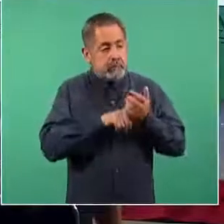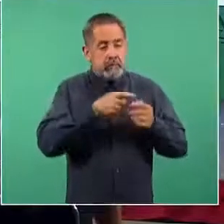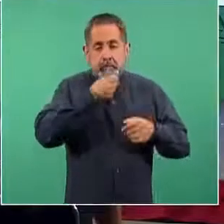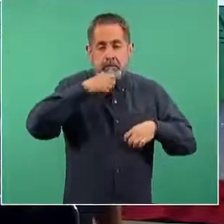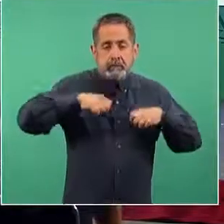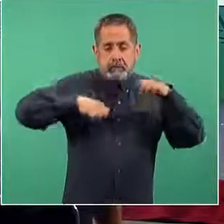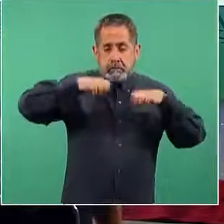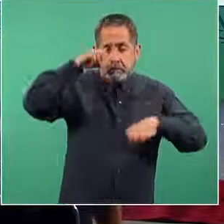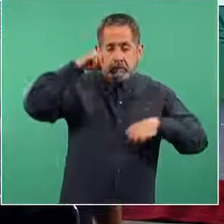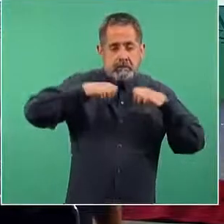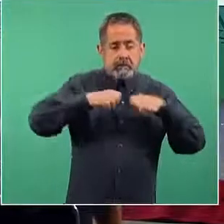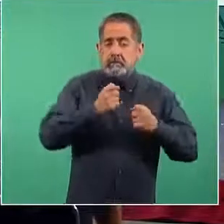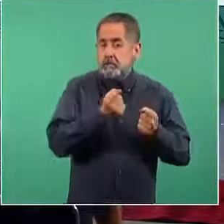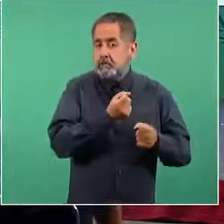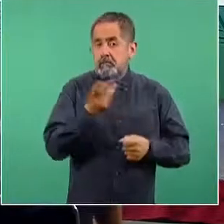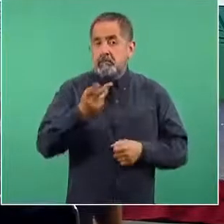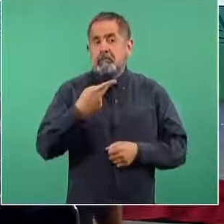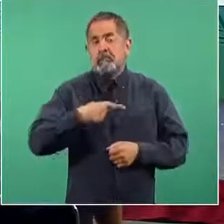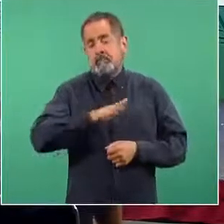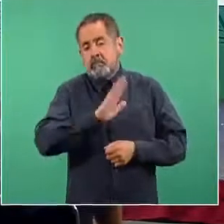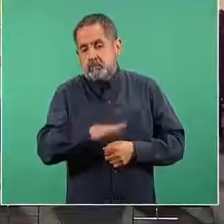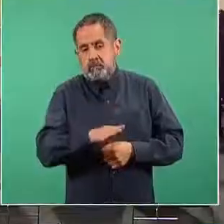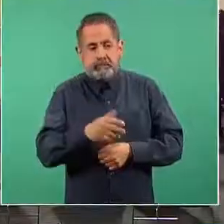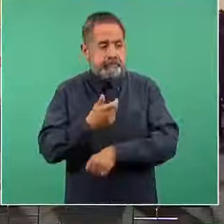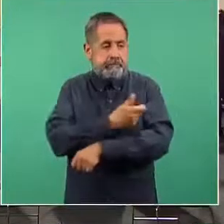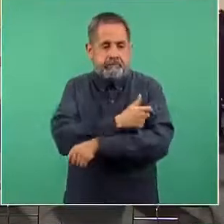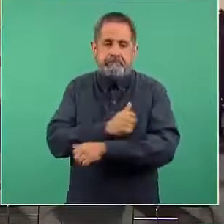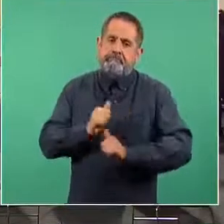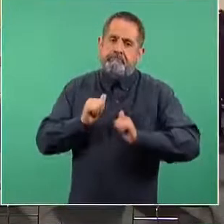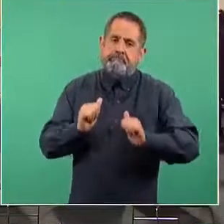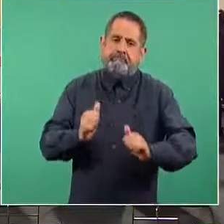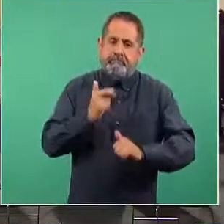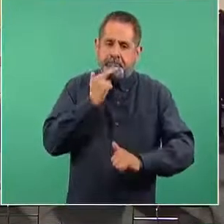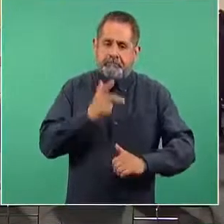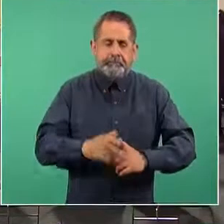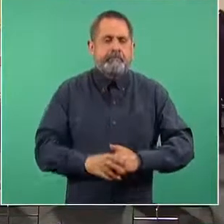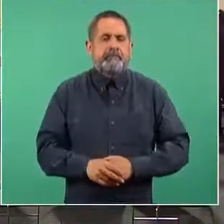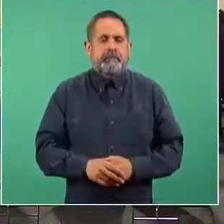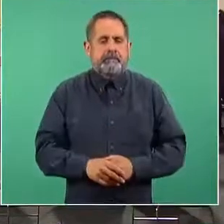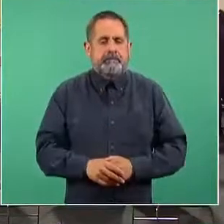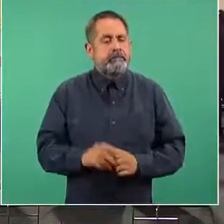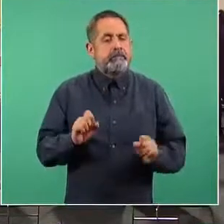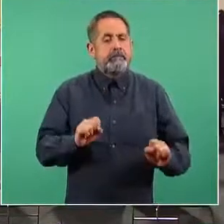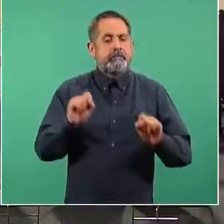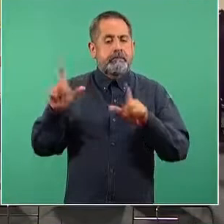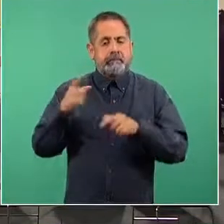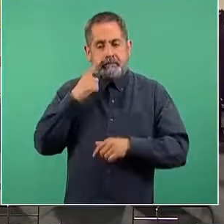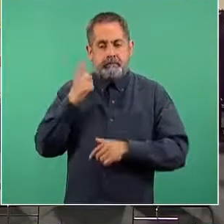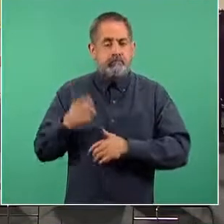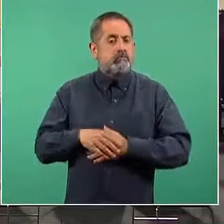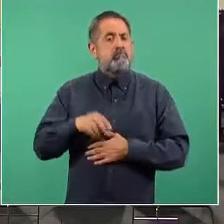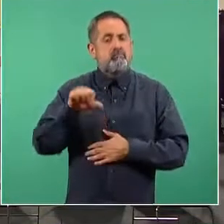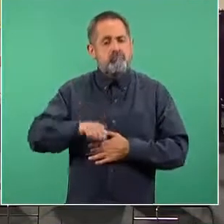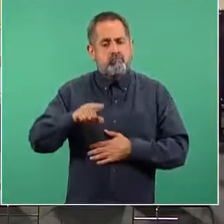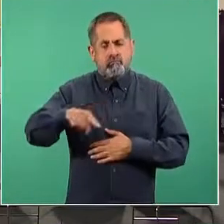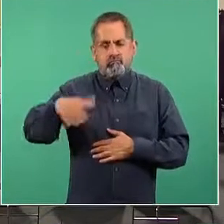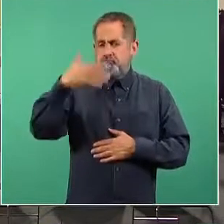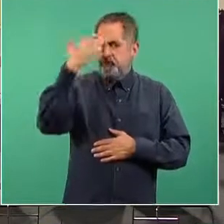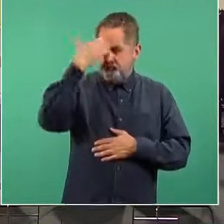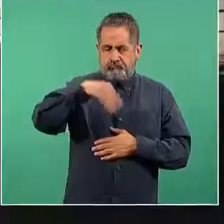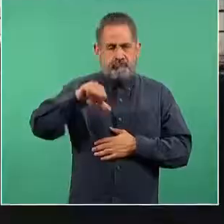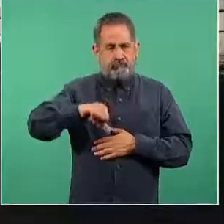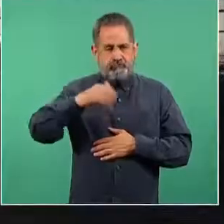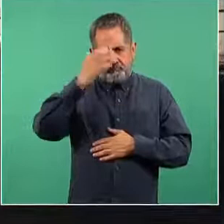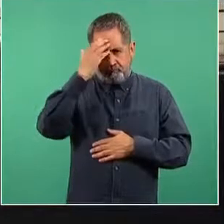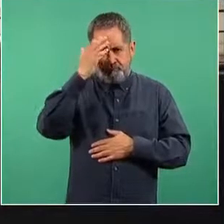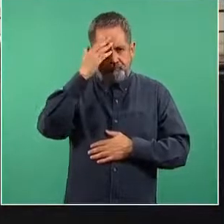en temas de mortalidad y letalidad. Veamos la siguiente diapositiva. El día de hoy, como ustedes también